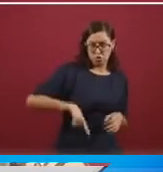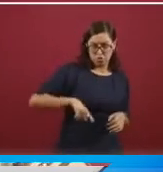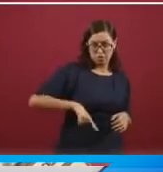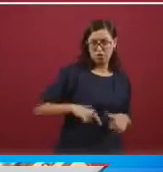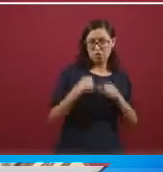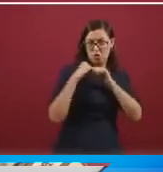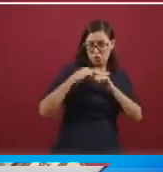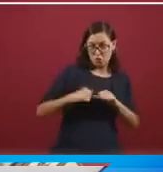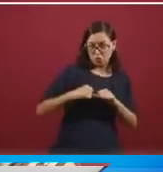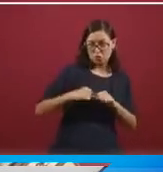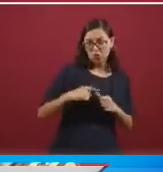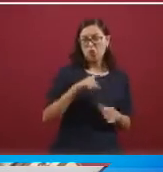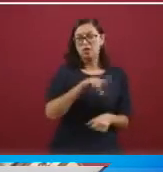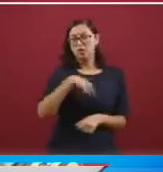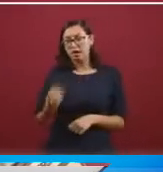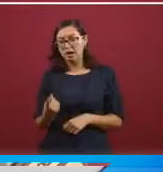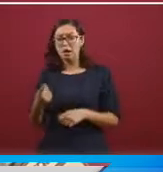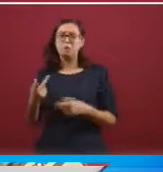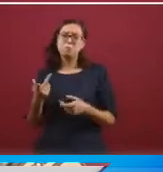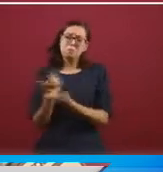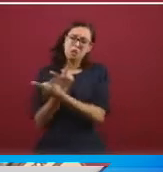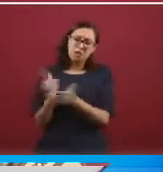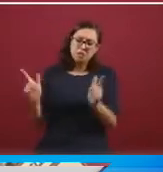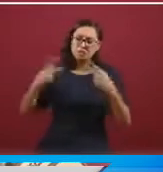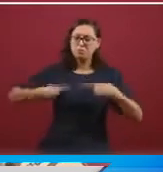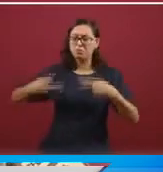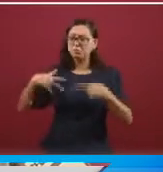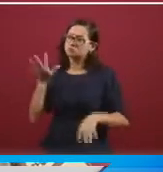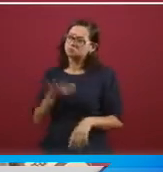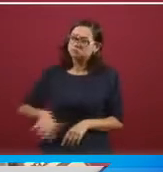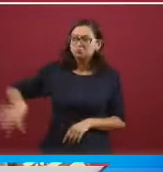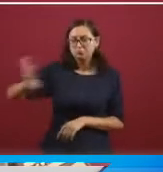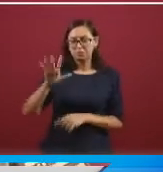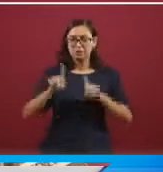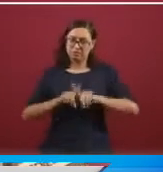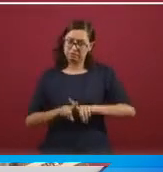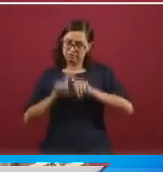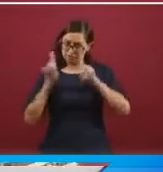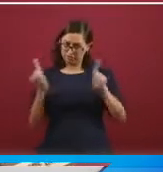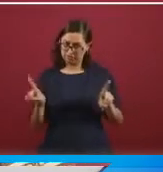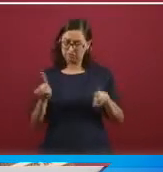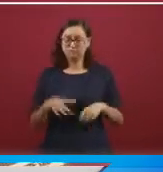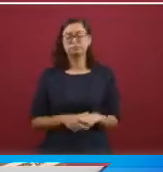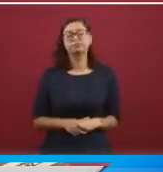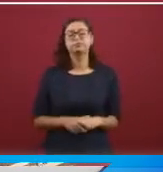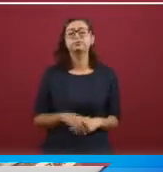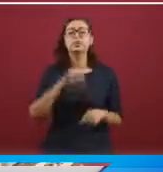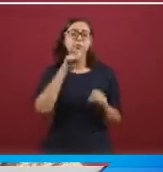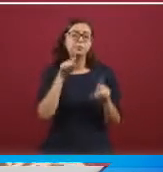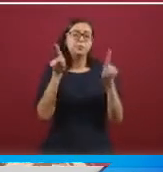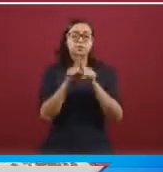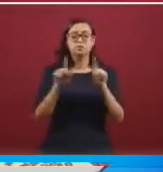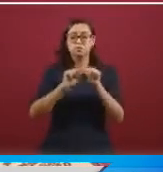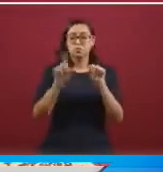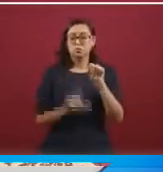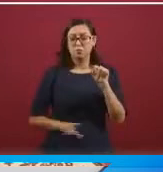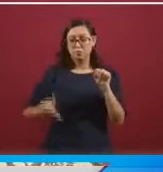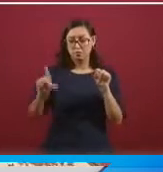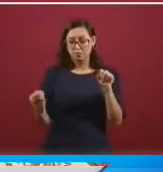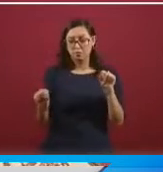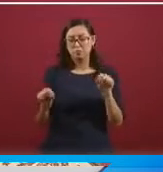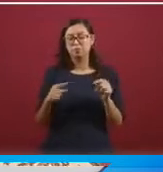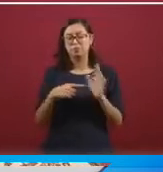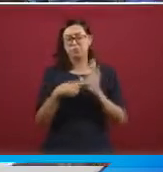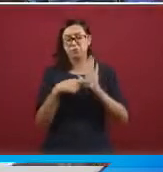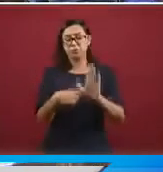las comercializadas, por lo que el secretario de la Sedena desmiente que se esté vendiendo de manera indiscriminada a la población. En cuanto a las